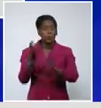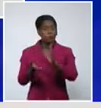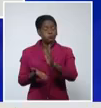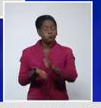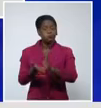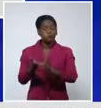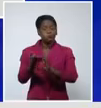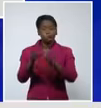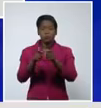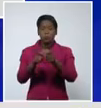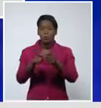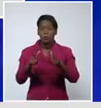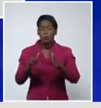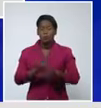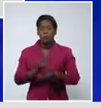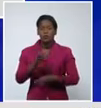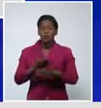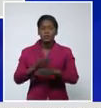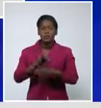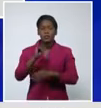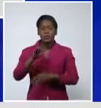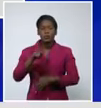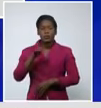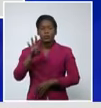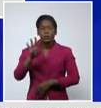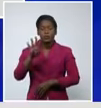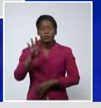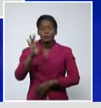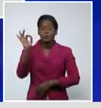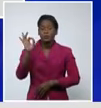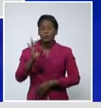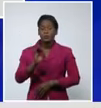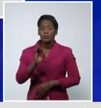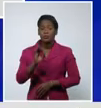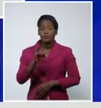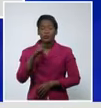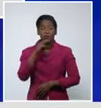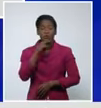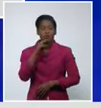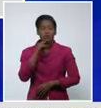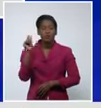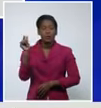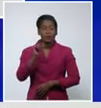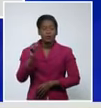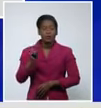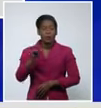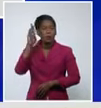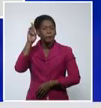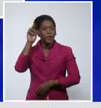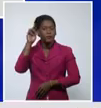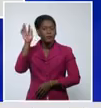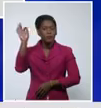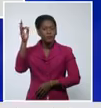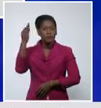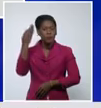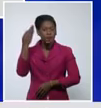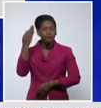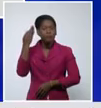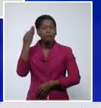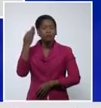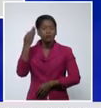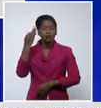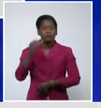el 6,4%, Rusia, Italia, Perú, Francia, Ucrania, República